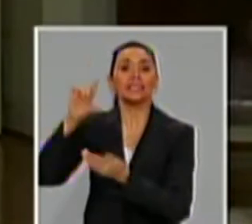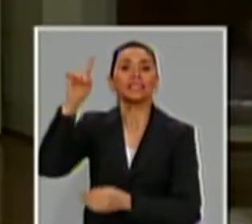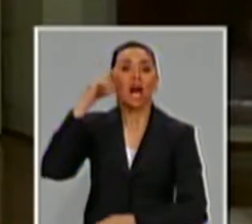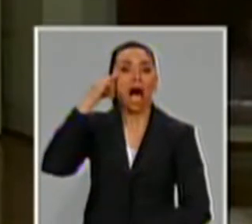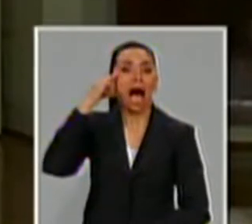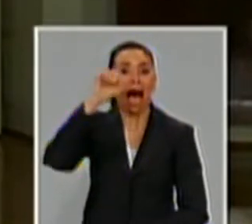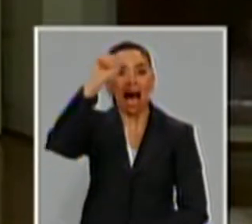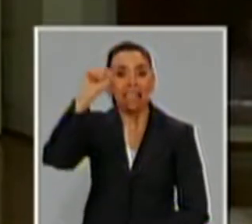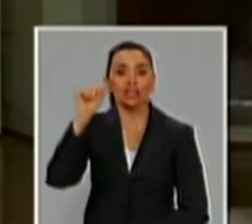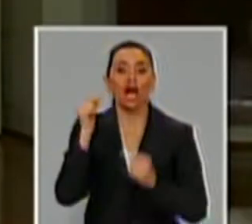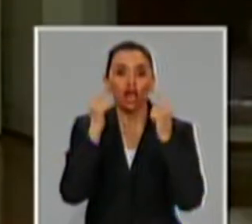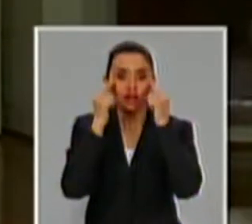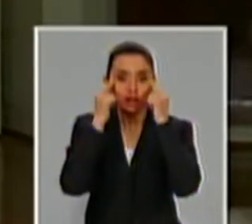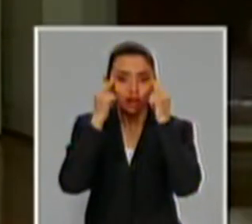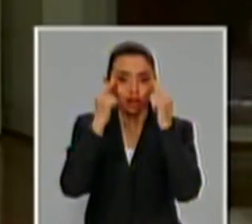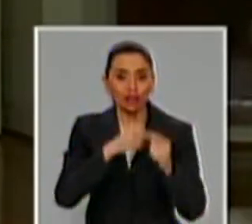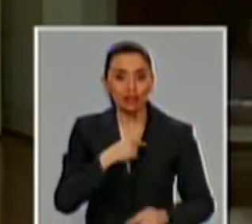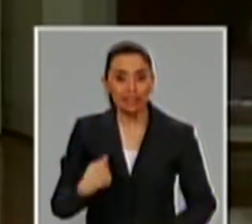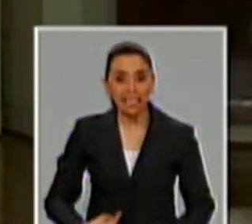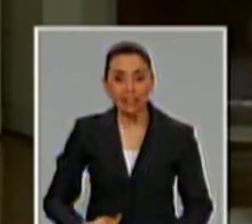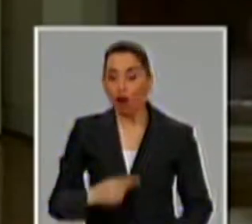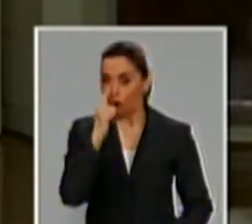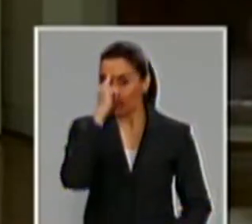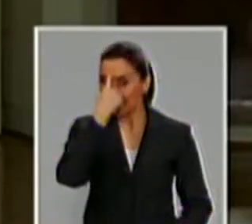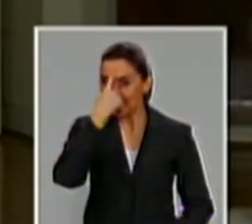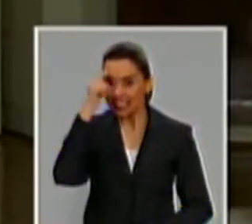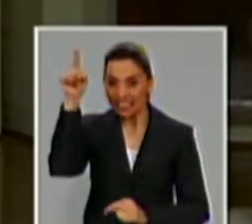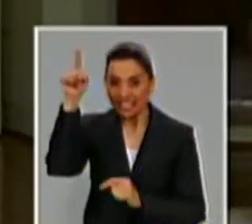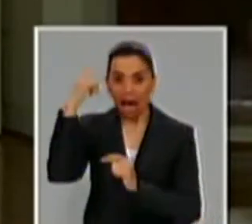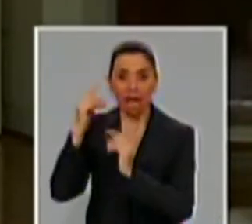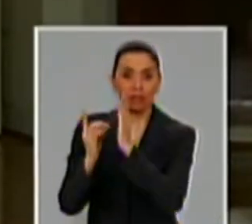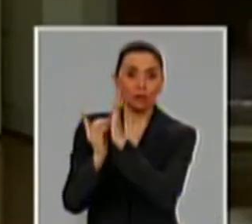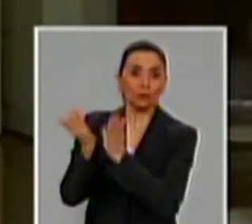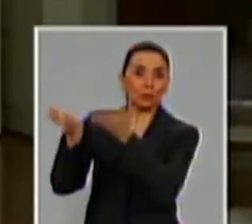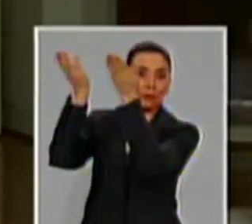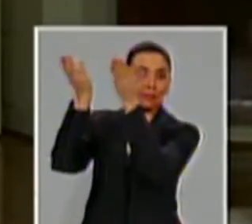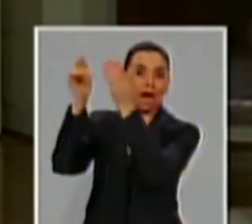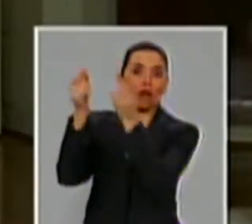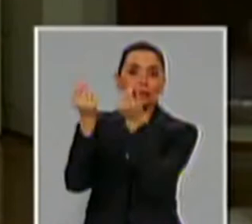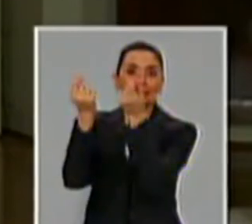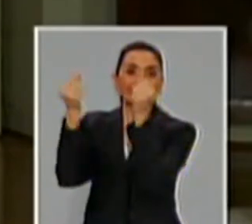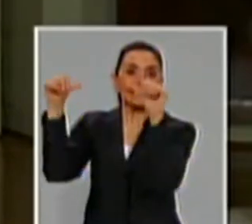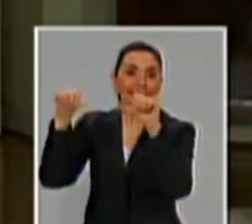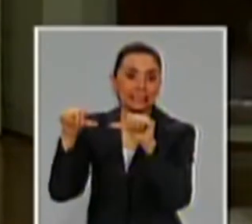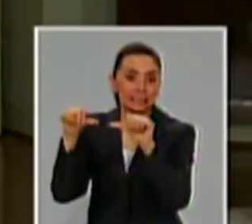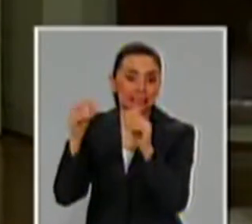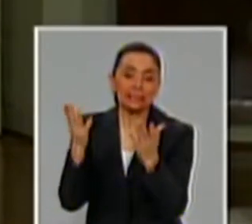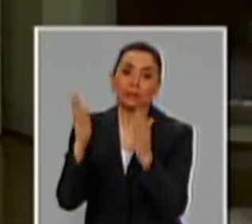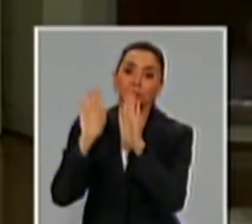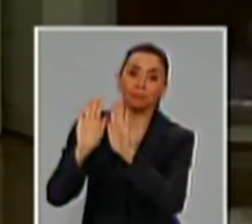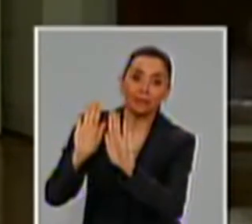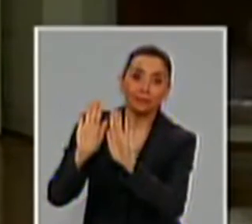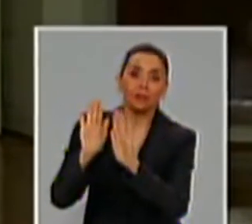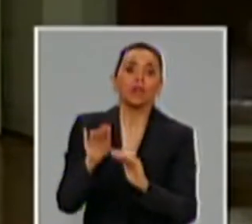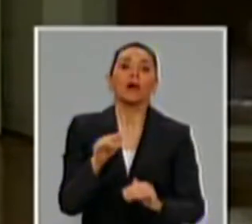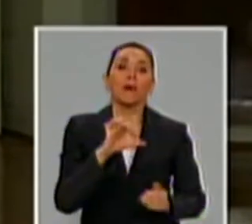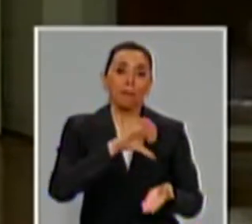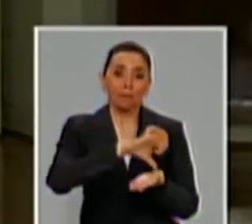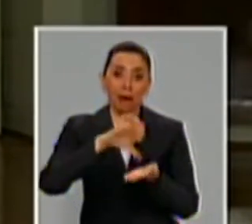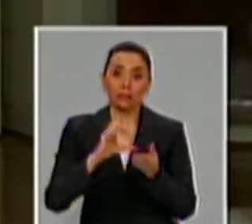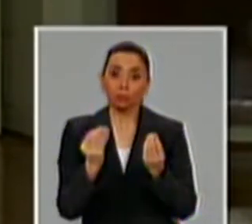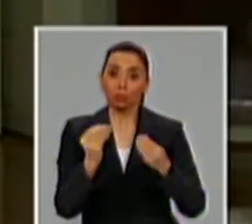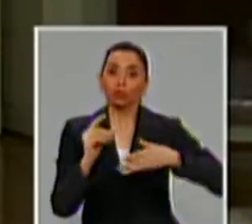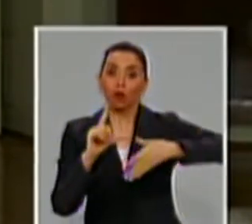e India, están experimentando una importante desaceleración. Y muchos países de nuestra América